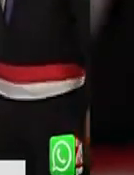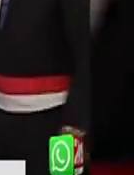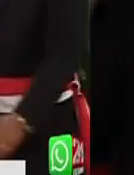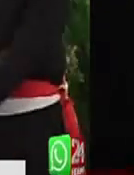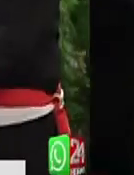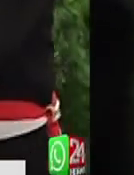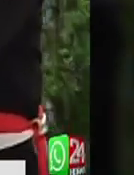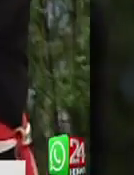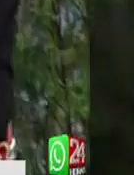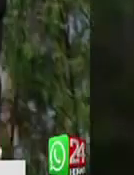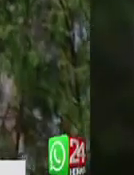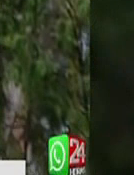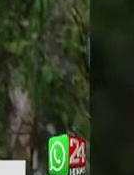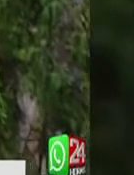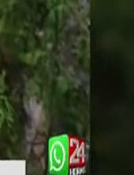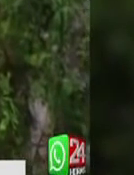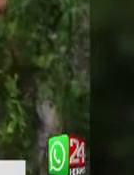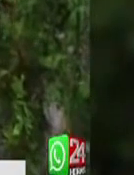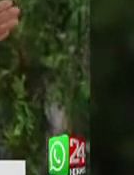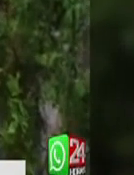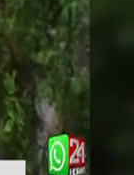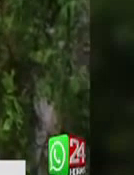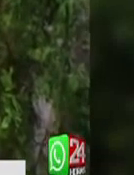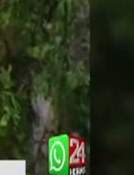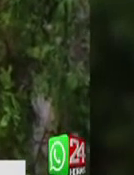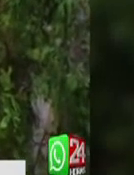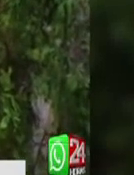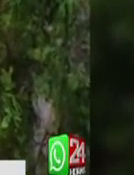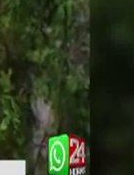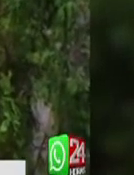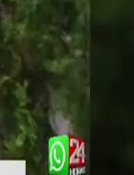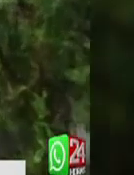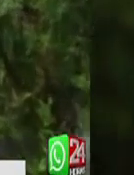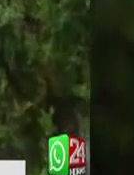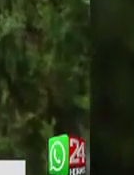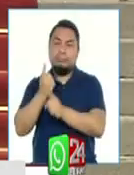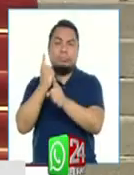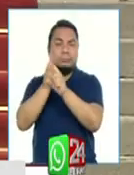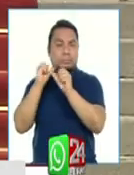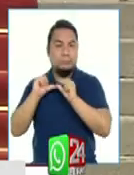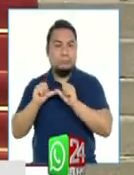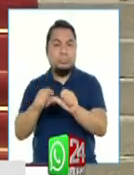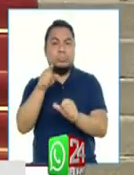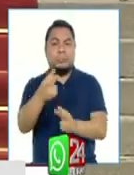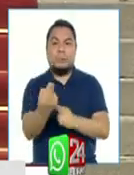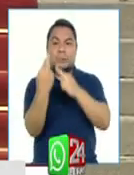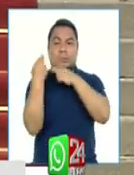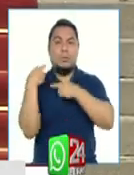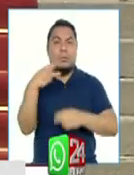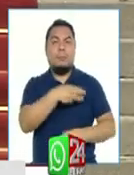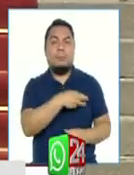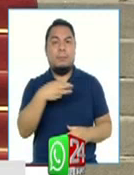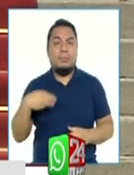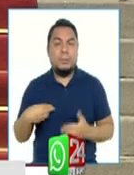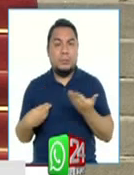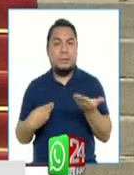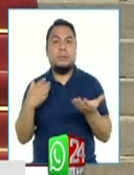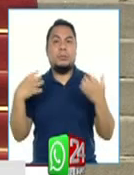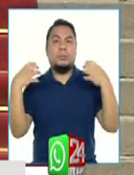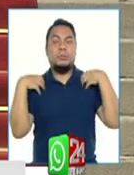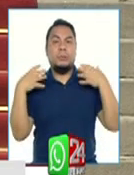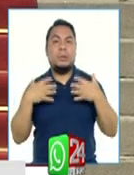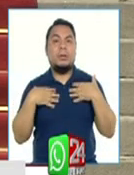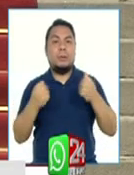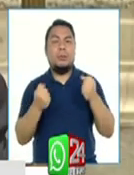luego que Pedro Pablo Kuczynski renunciara a la presidencia hace poco más de 2 años. El encargo de ministro de Estado en el despacho de